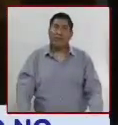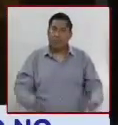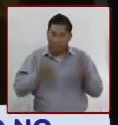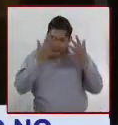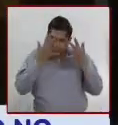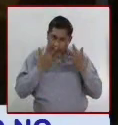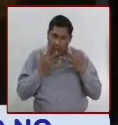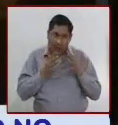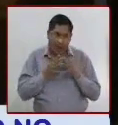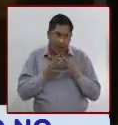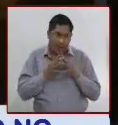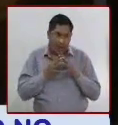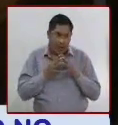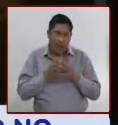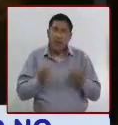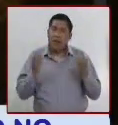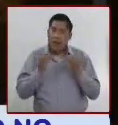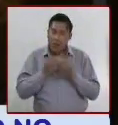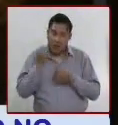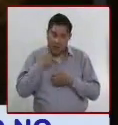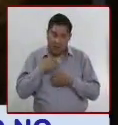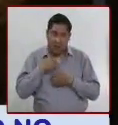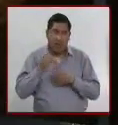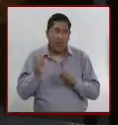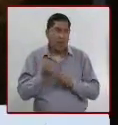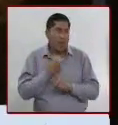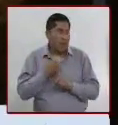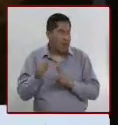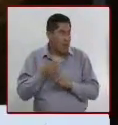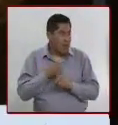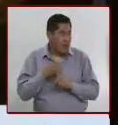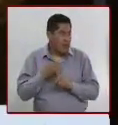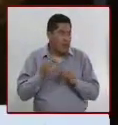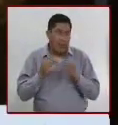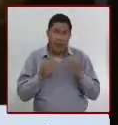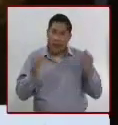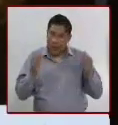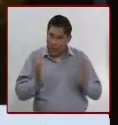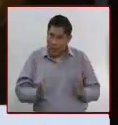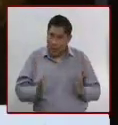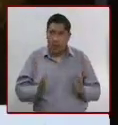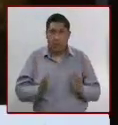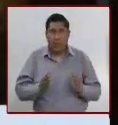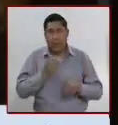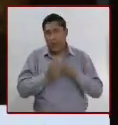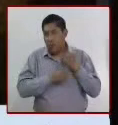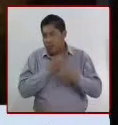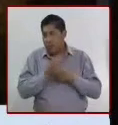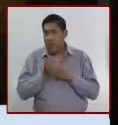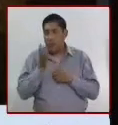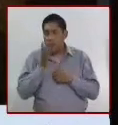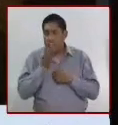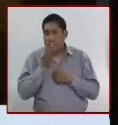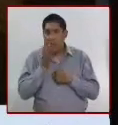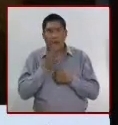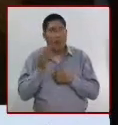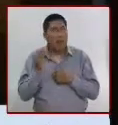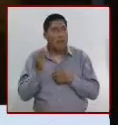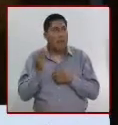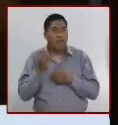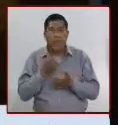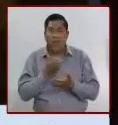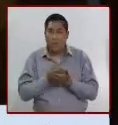Lamentablemente, el más preponderante es la violencia doméstica, de las cuales son víctimas las madres, y